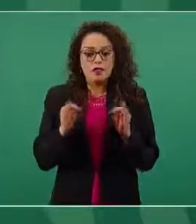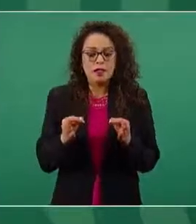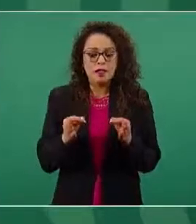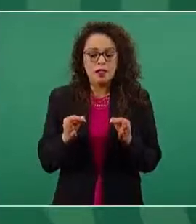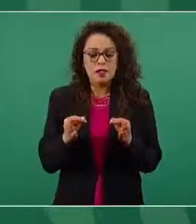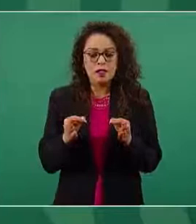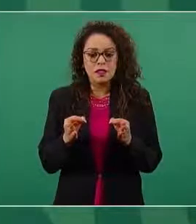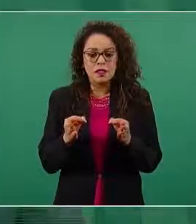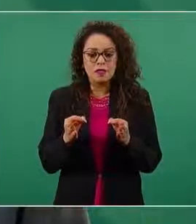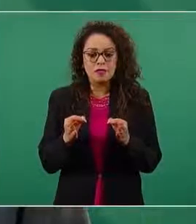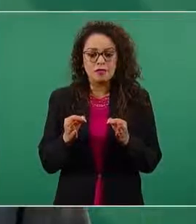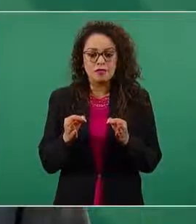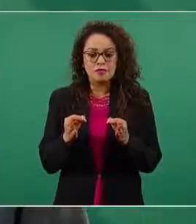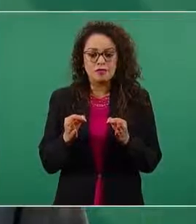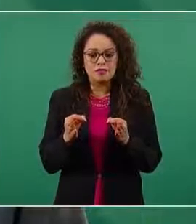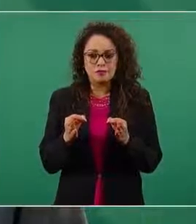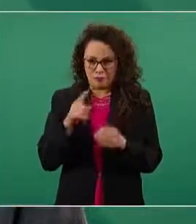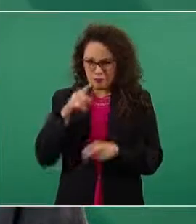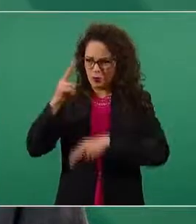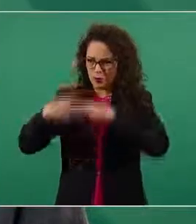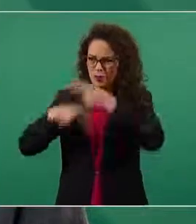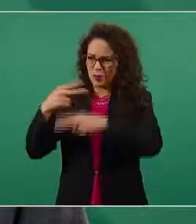de órganos autónomos un sábado,